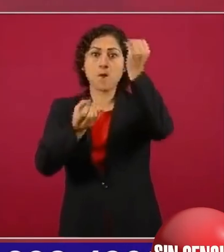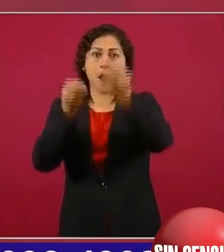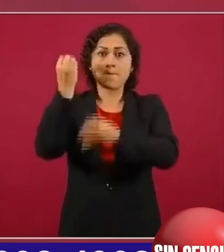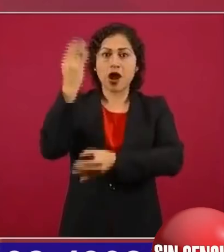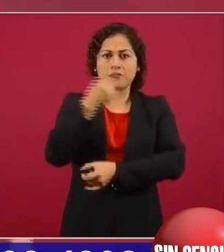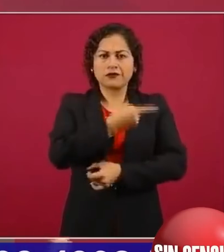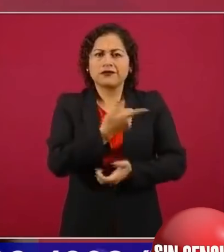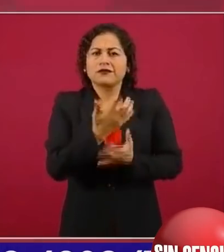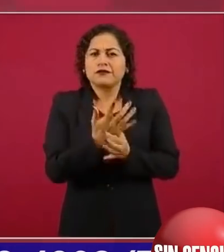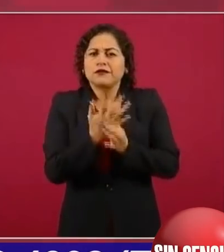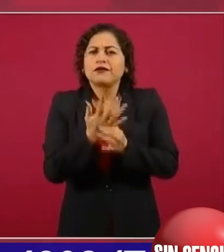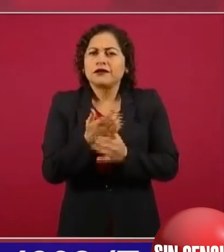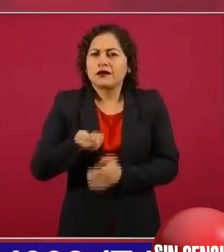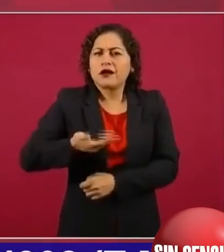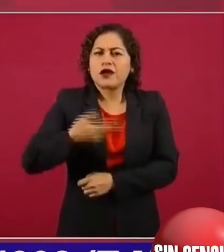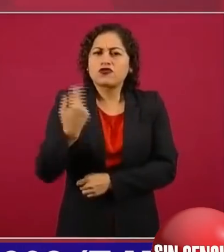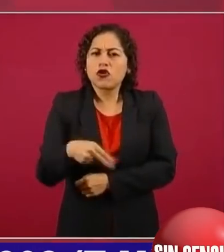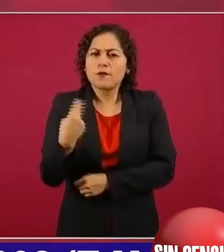Entonces,